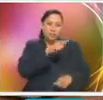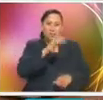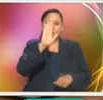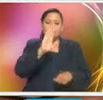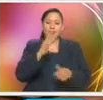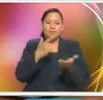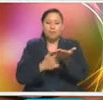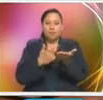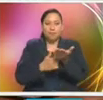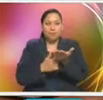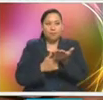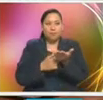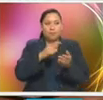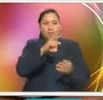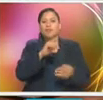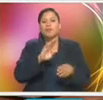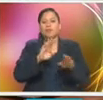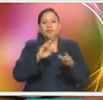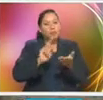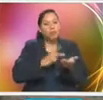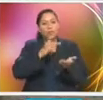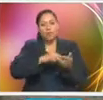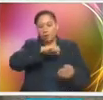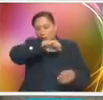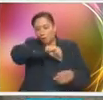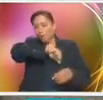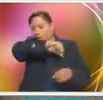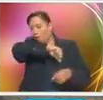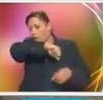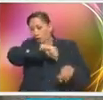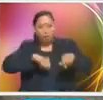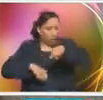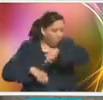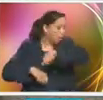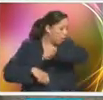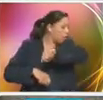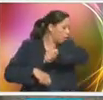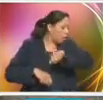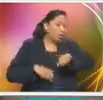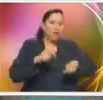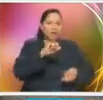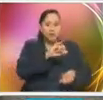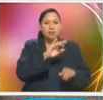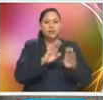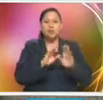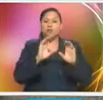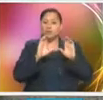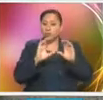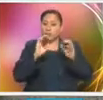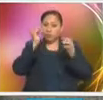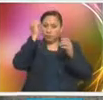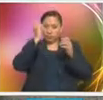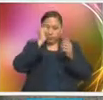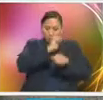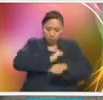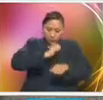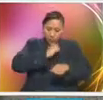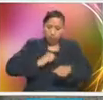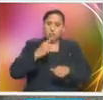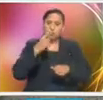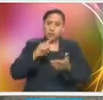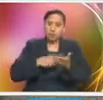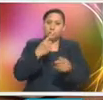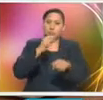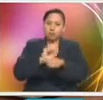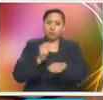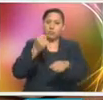de grasa, o sea, están constantemente, pues sí. Hay que procurar bañarlos, una vez a la semana. Una vez a la